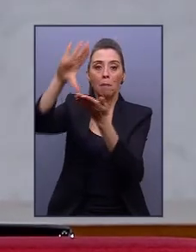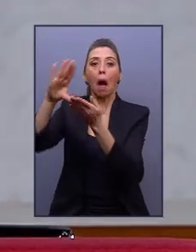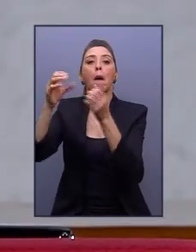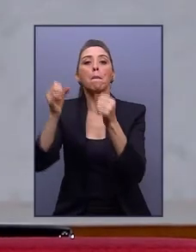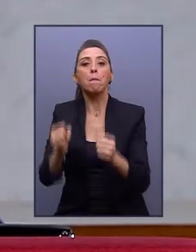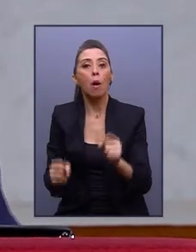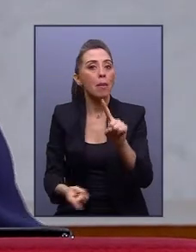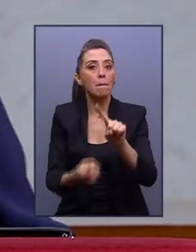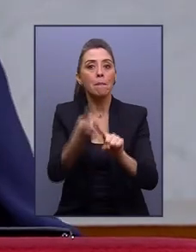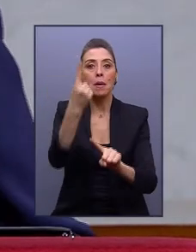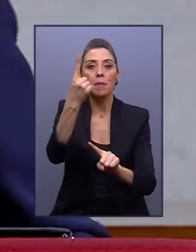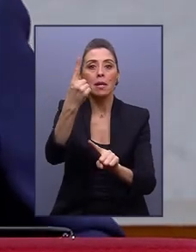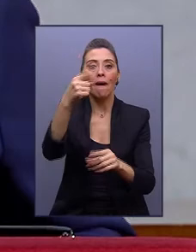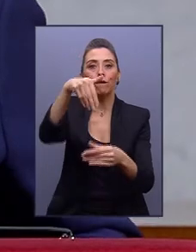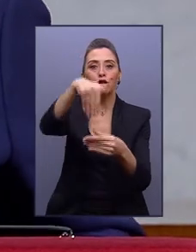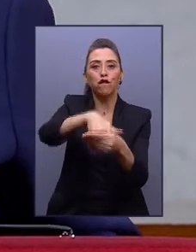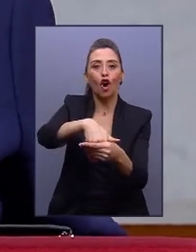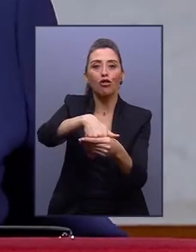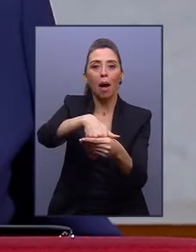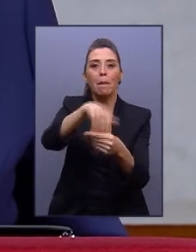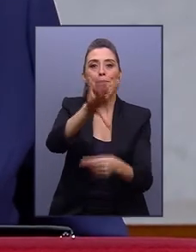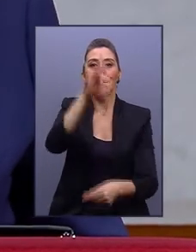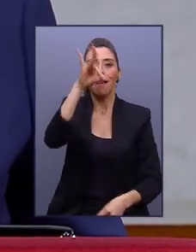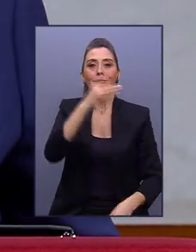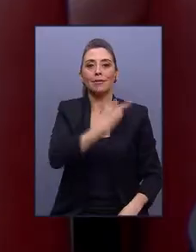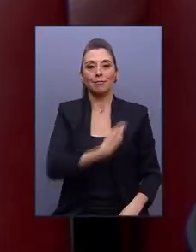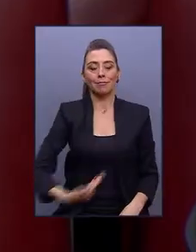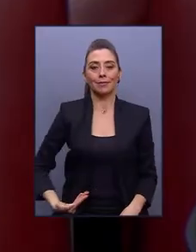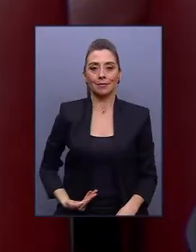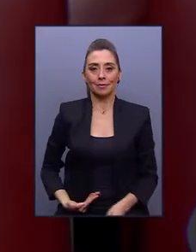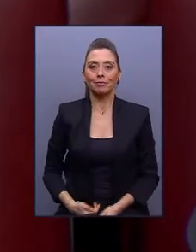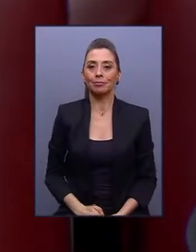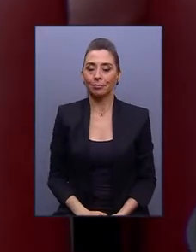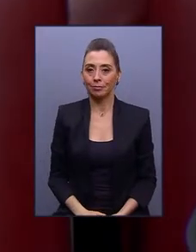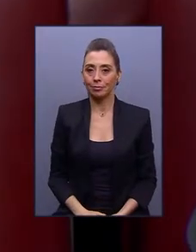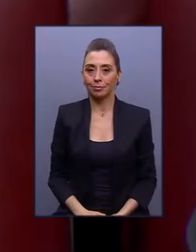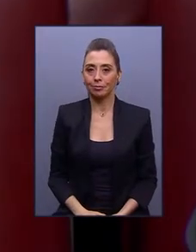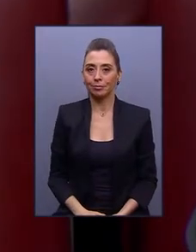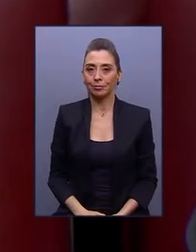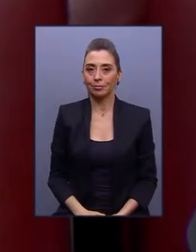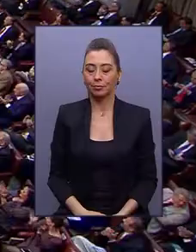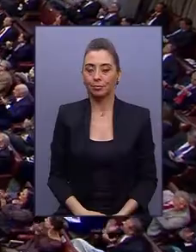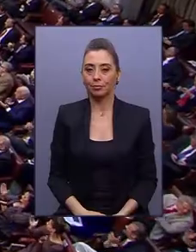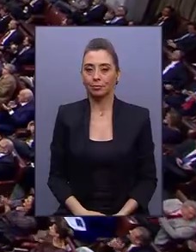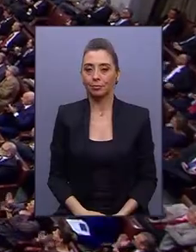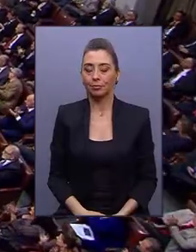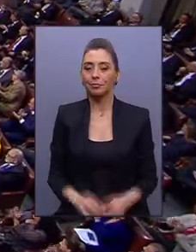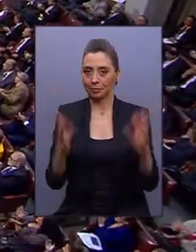votar por primera vez en las elecciones presidenciales.